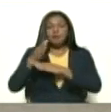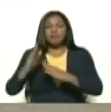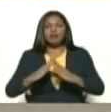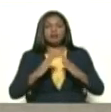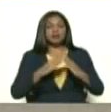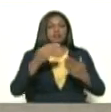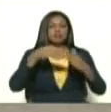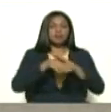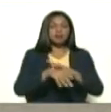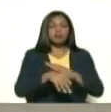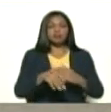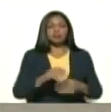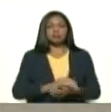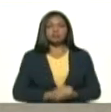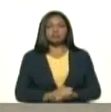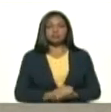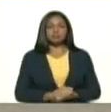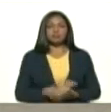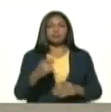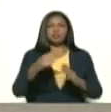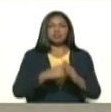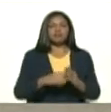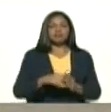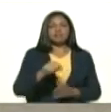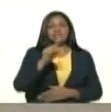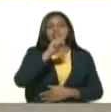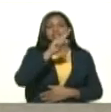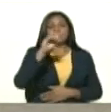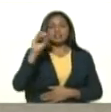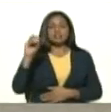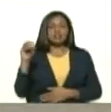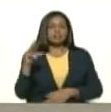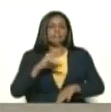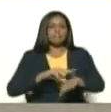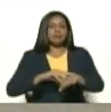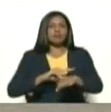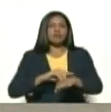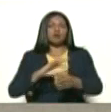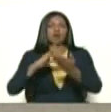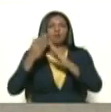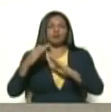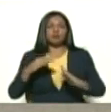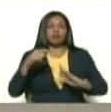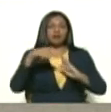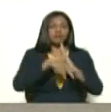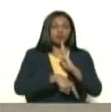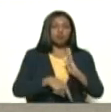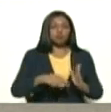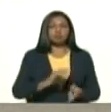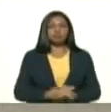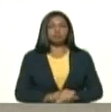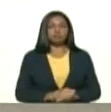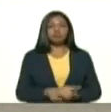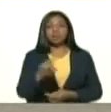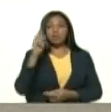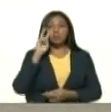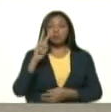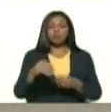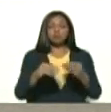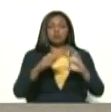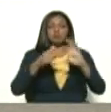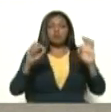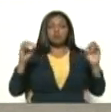barrio adentro, y meterle 100 médicos a la comunidad. A fondo. ¿Se dan cuenta cómo se crea una